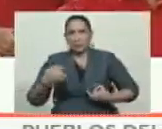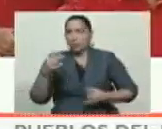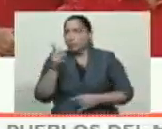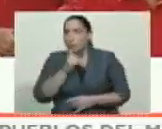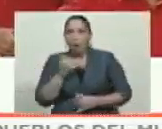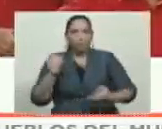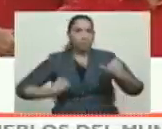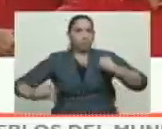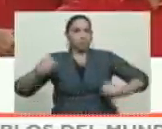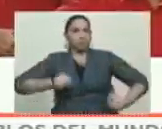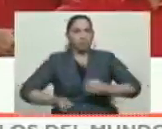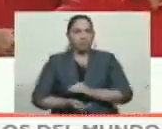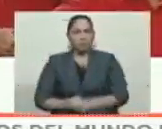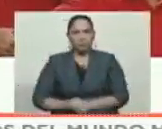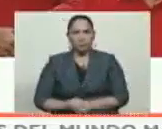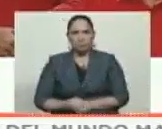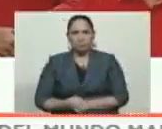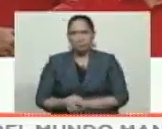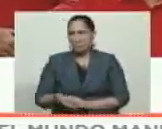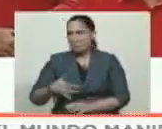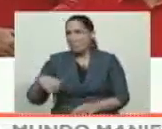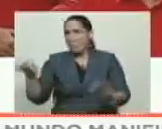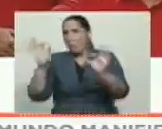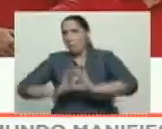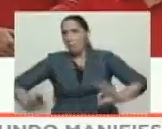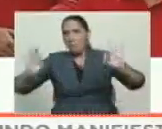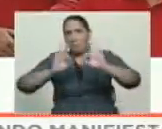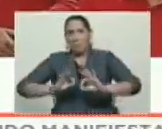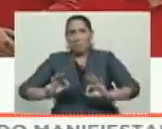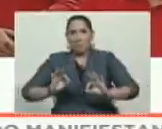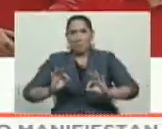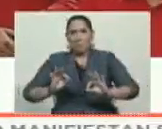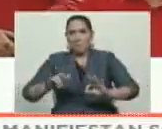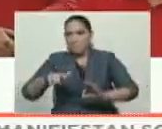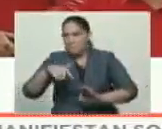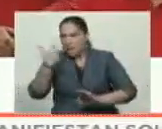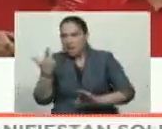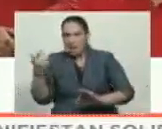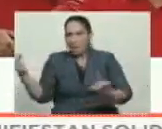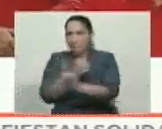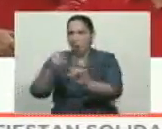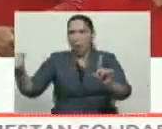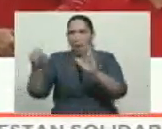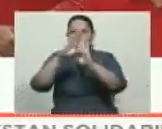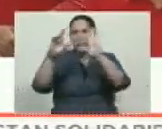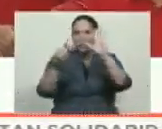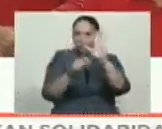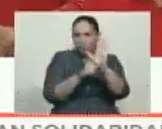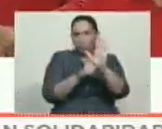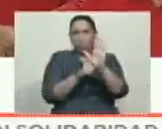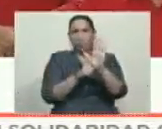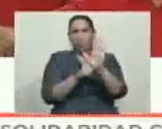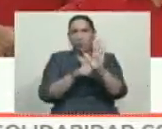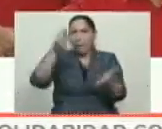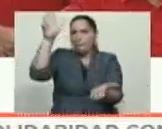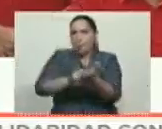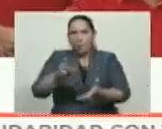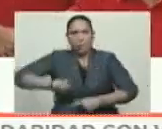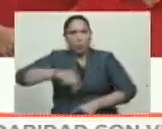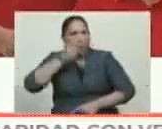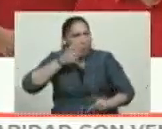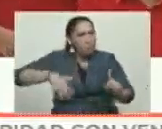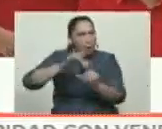escrúpulos. No les da absolutamente ninguna vergüenza violar la Constitución que fue aprobada por nuestro